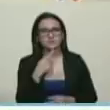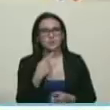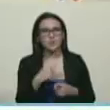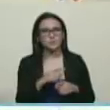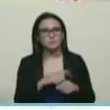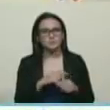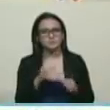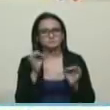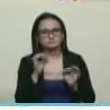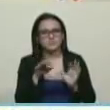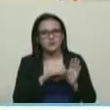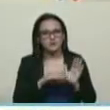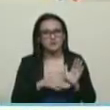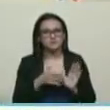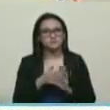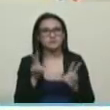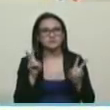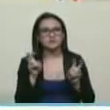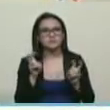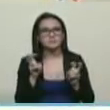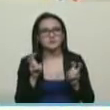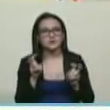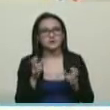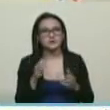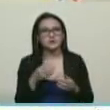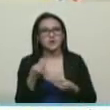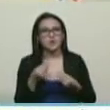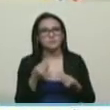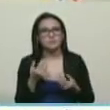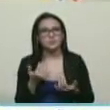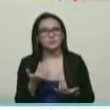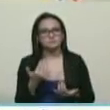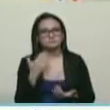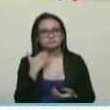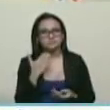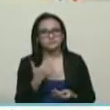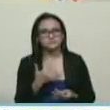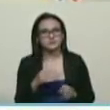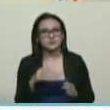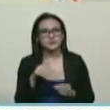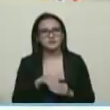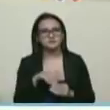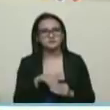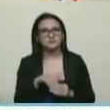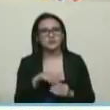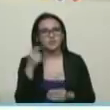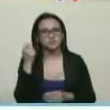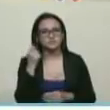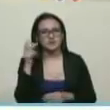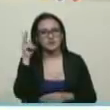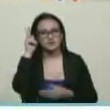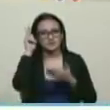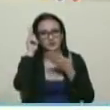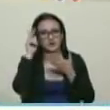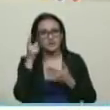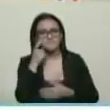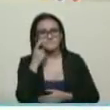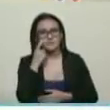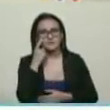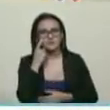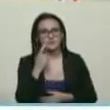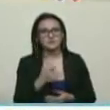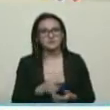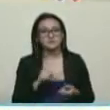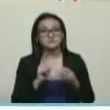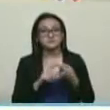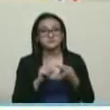dar la precisión con respecto al caso de la Gran Sabana, pero ¿cómo podría incidir esto en la elección de los concejales indígenas que están pendientes? En